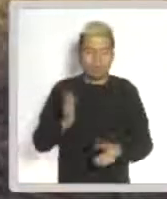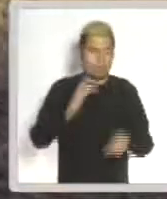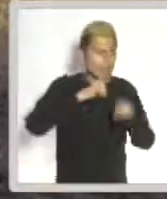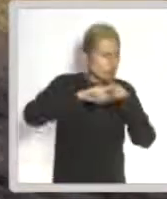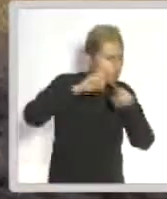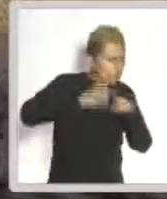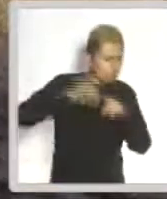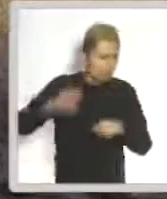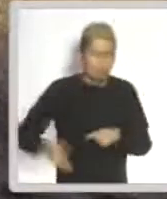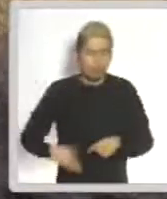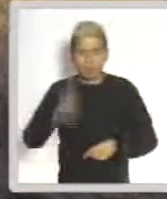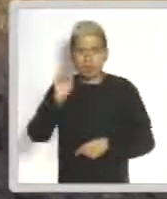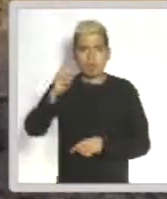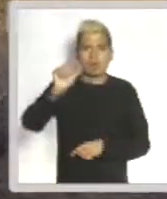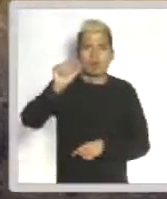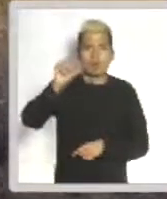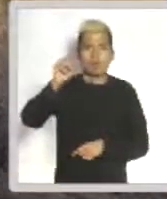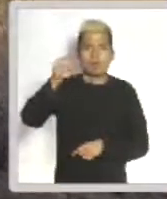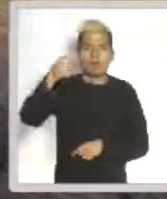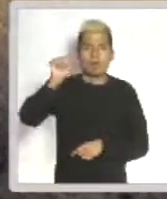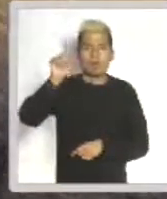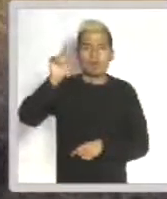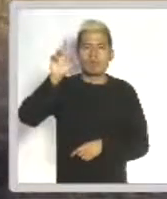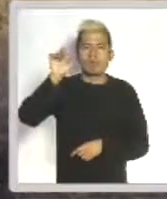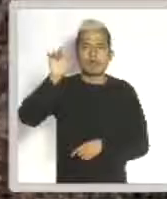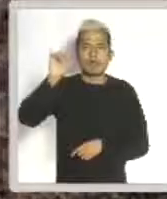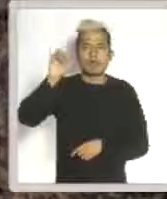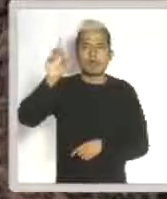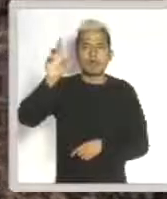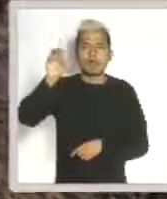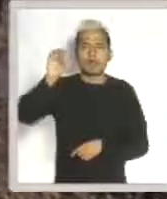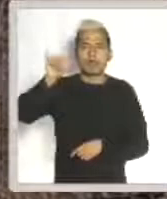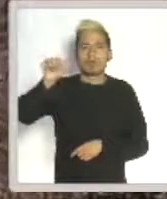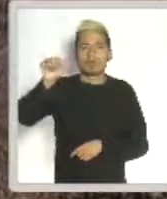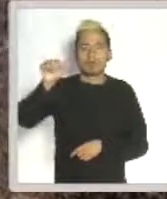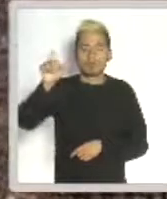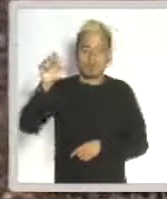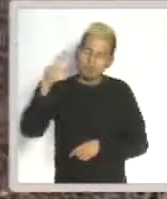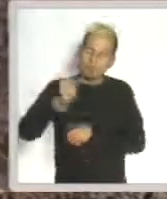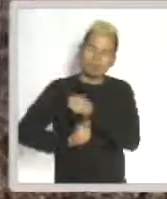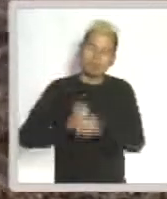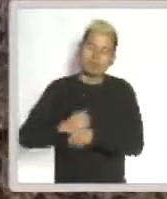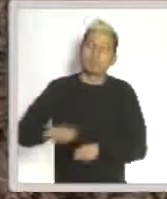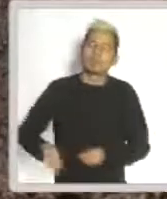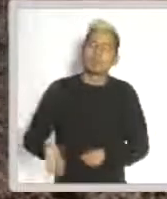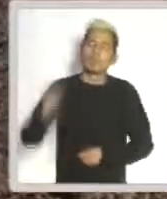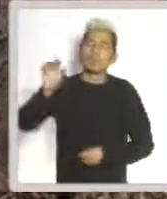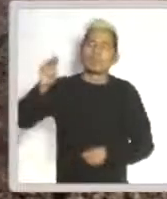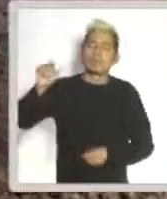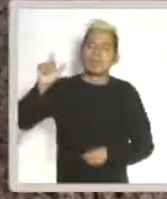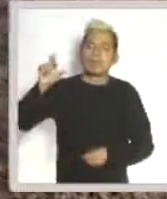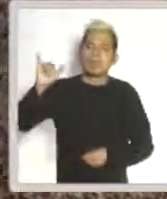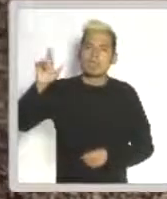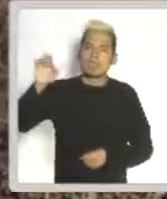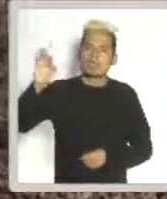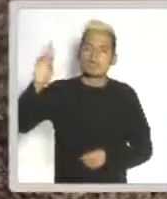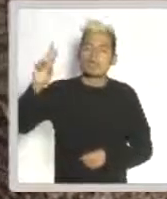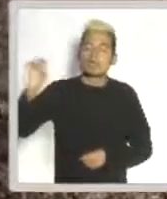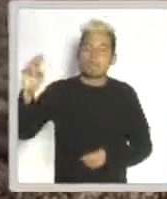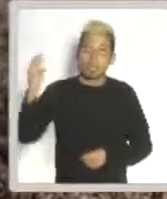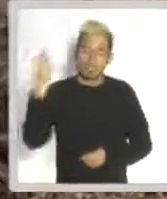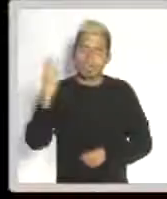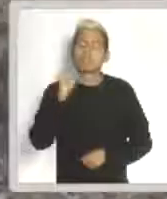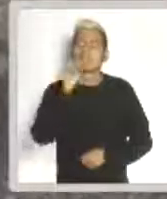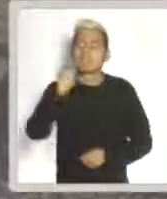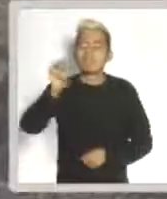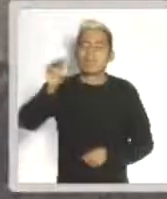accidentados son aurelio rojas de 28 años del refugio soto ruelas de 33 y emilio de 2